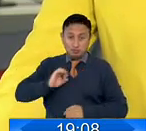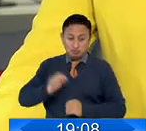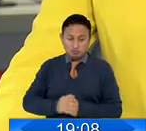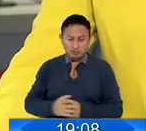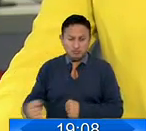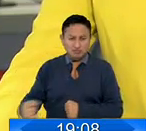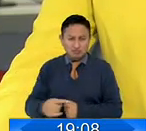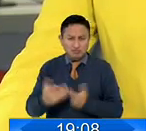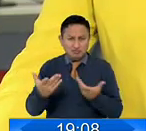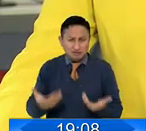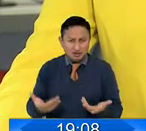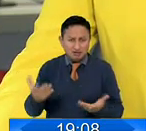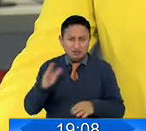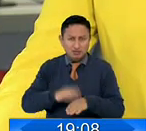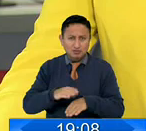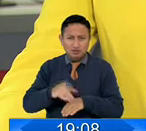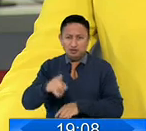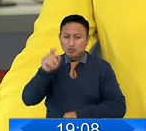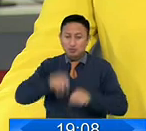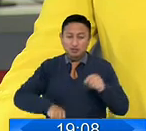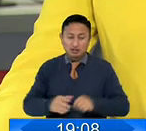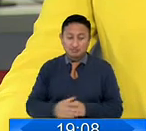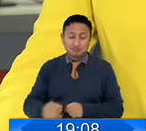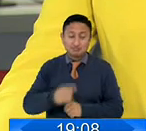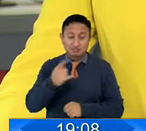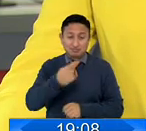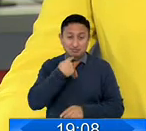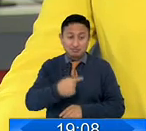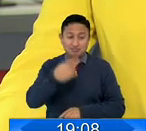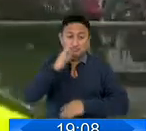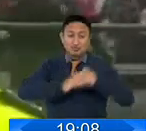existirían con la finalidad de que se la declare inocente